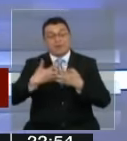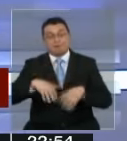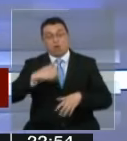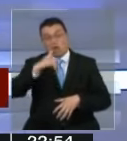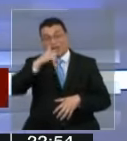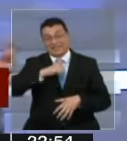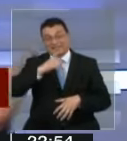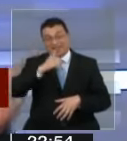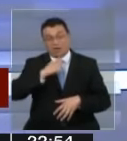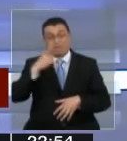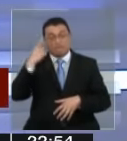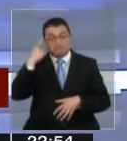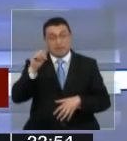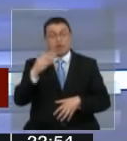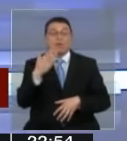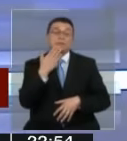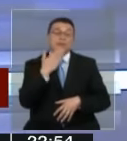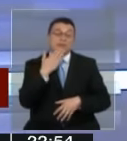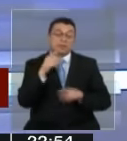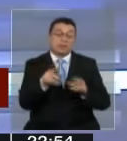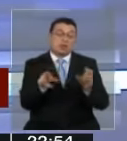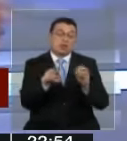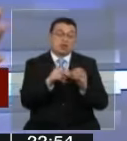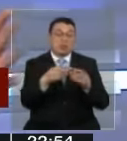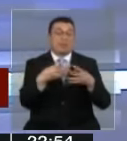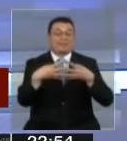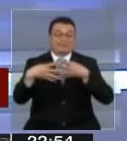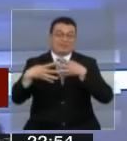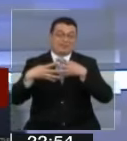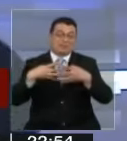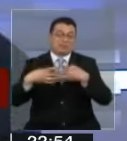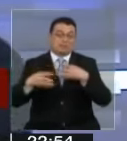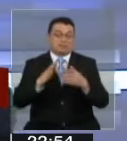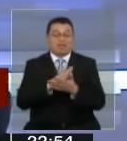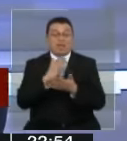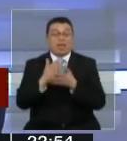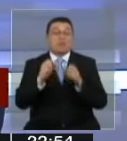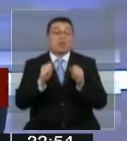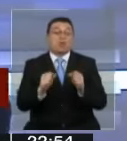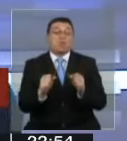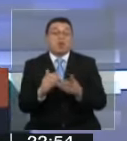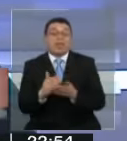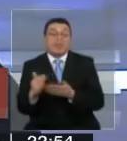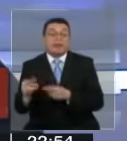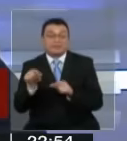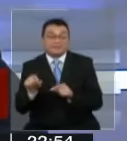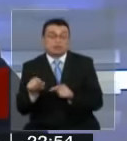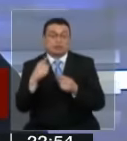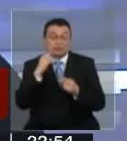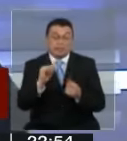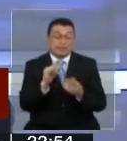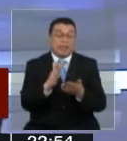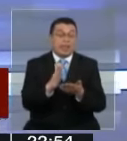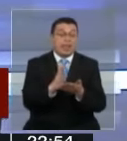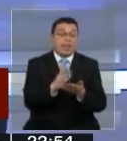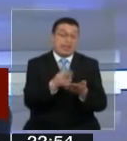reserva, pero también con una cierta transparencia hasta donde se pueda con esto y, por supuesto,